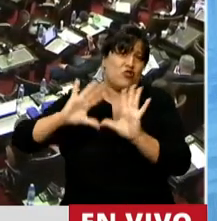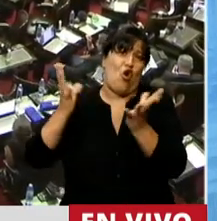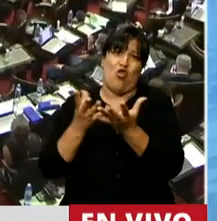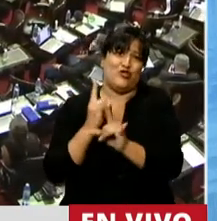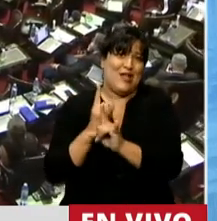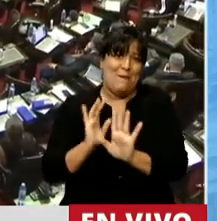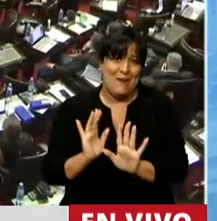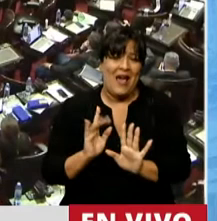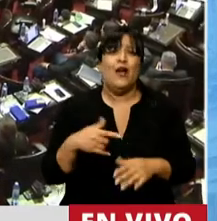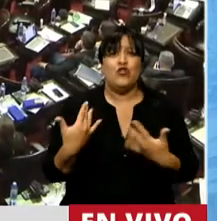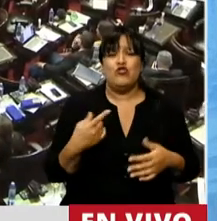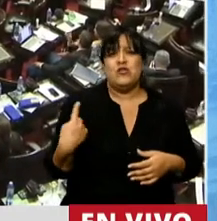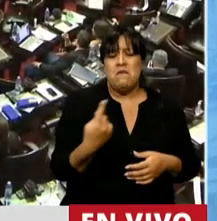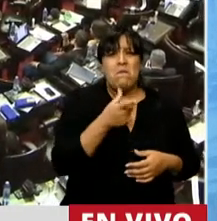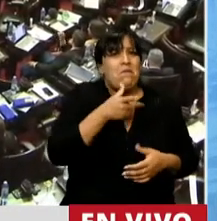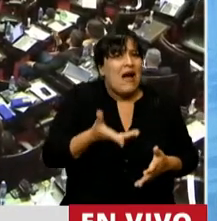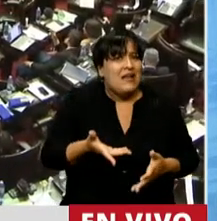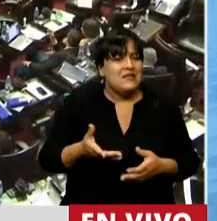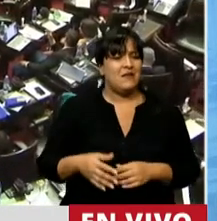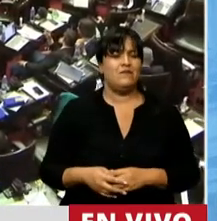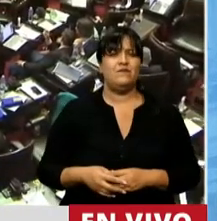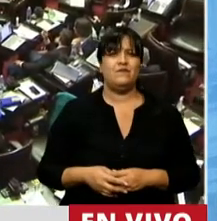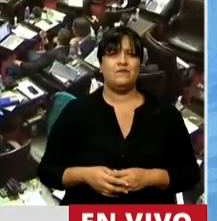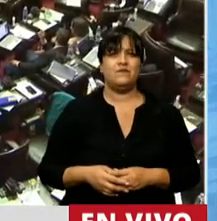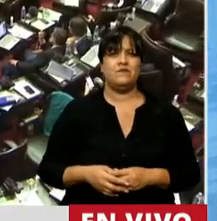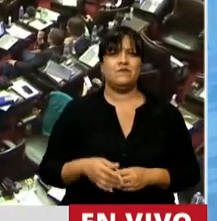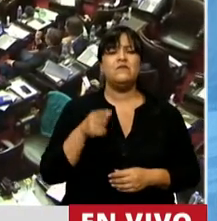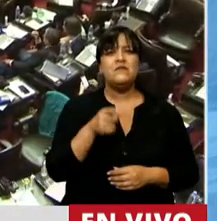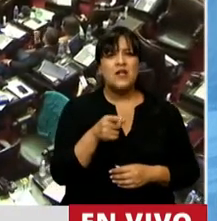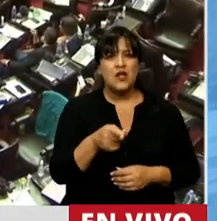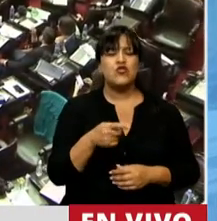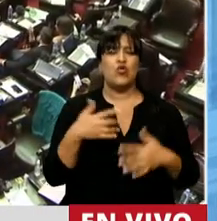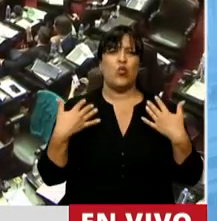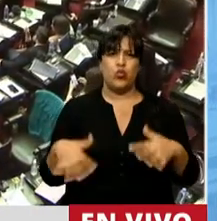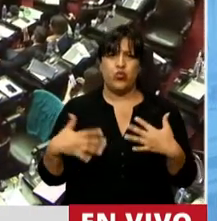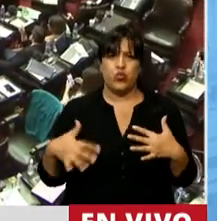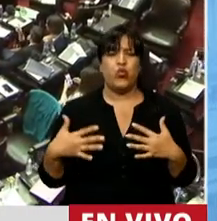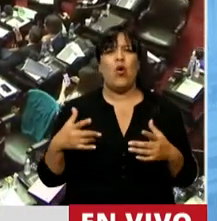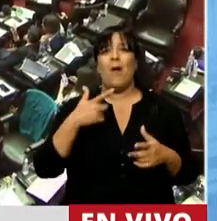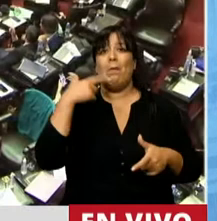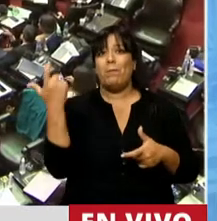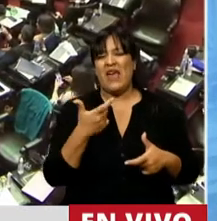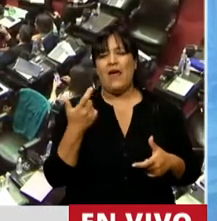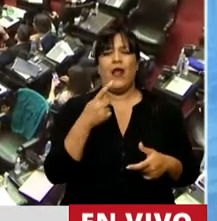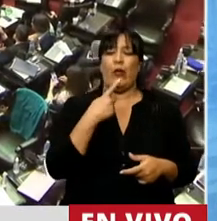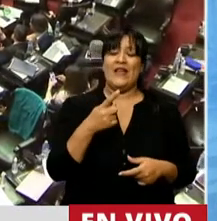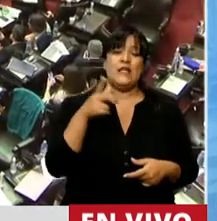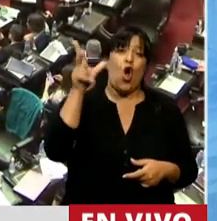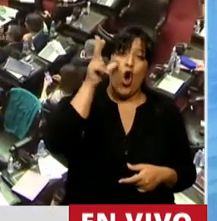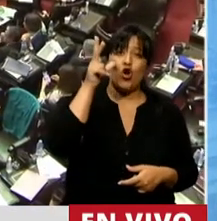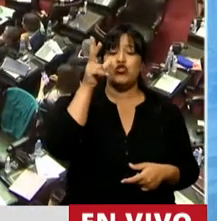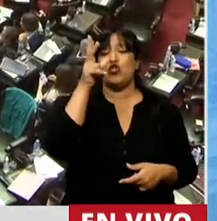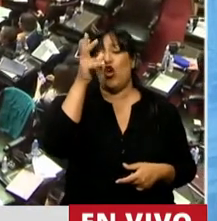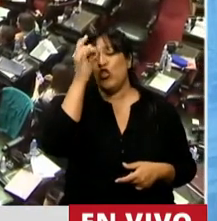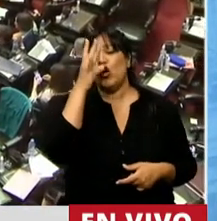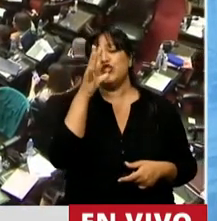Y resulta, señor presidente, que eso nos costó varias toneladas de piedra. No voy a decir ni 8, ni 10, ni 12, ni